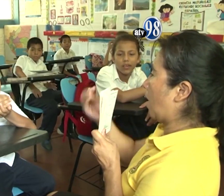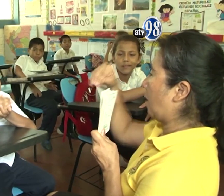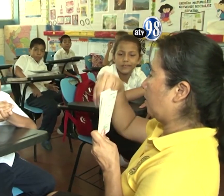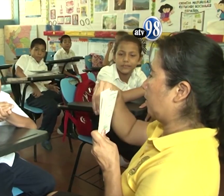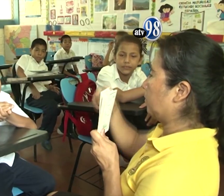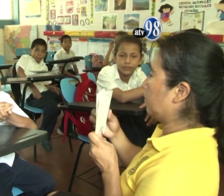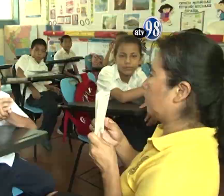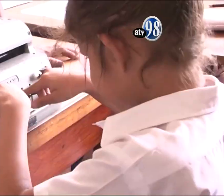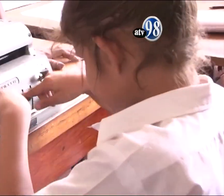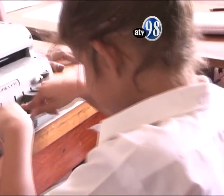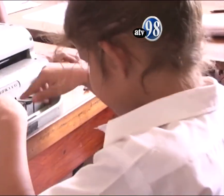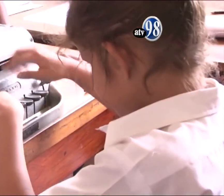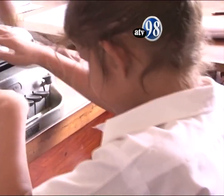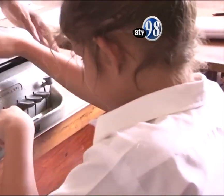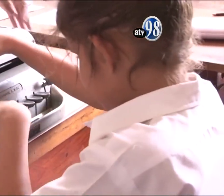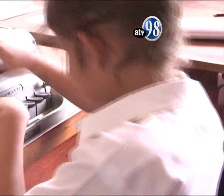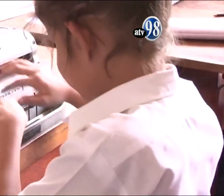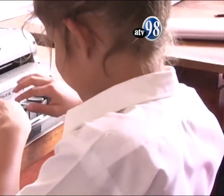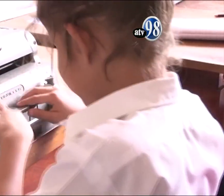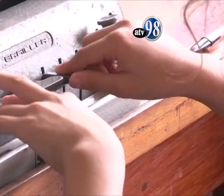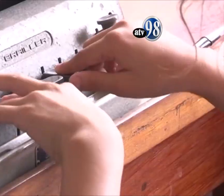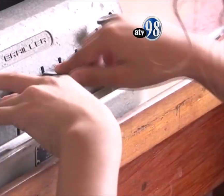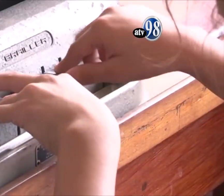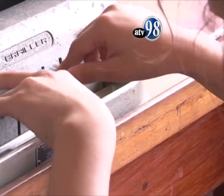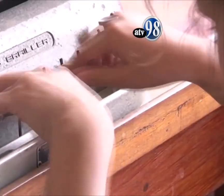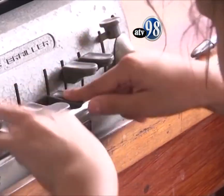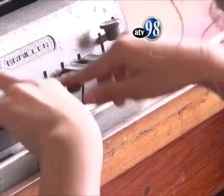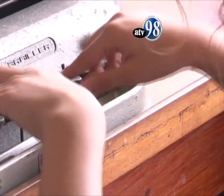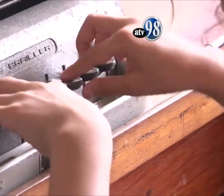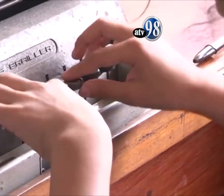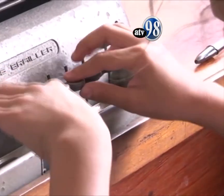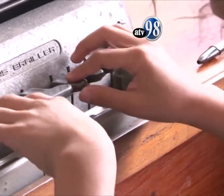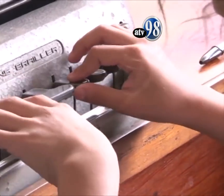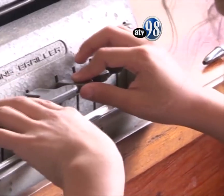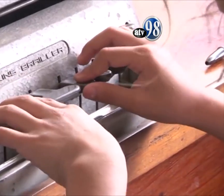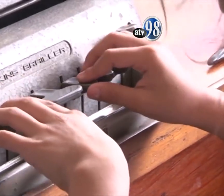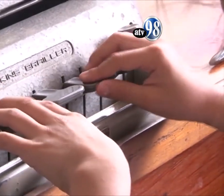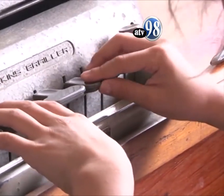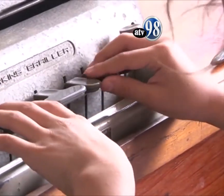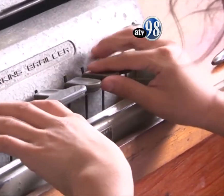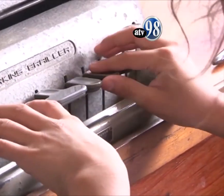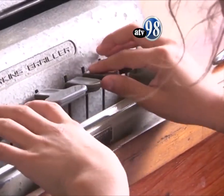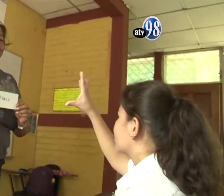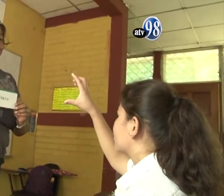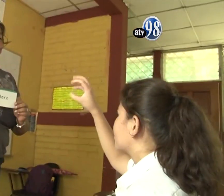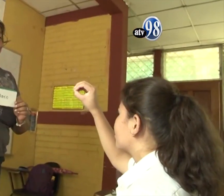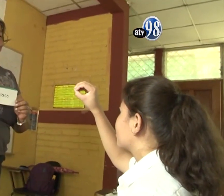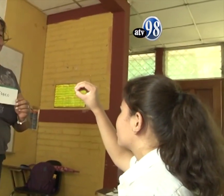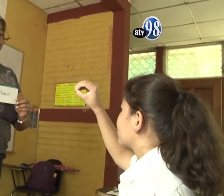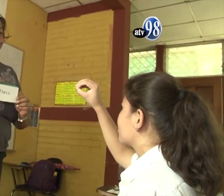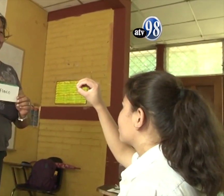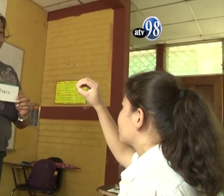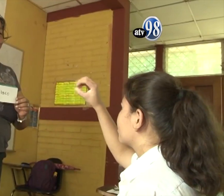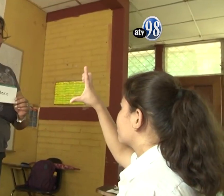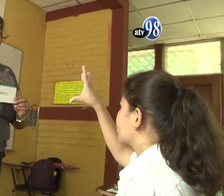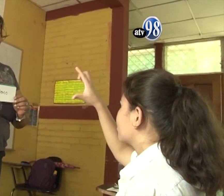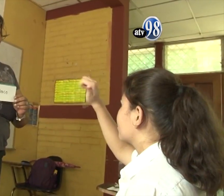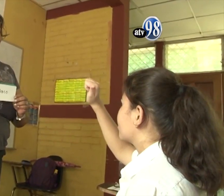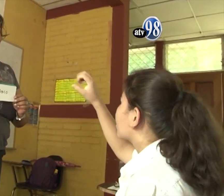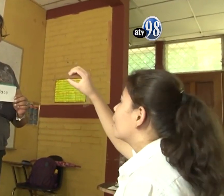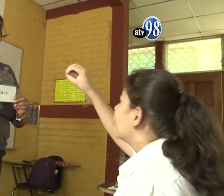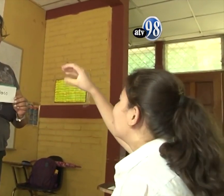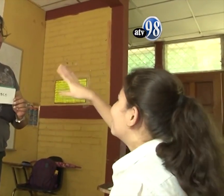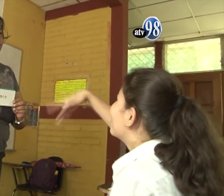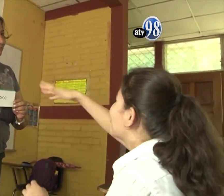educación inclusiva, tenemos el Colegio Especializado de Melania, tenemos suficiente material del sistema